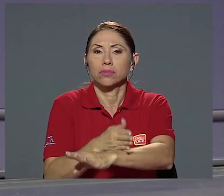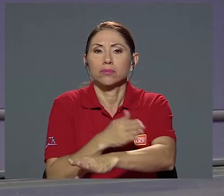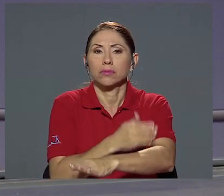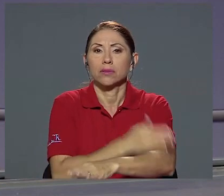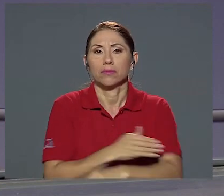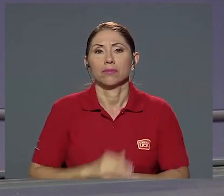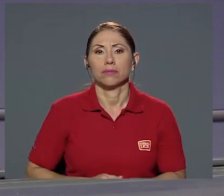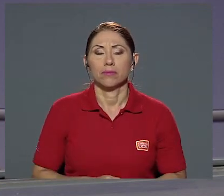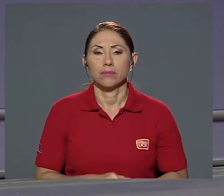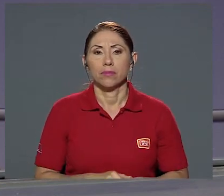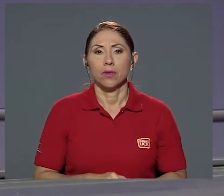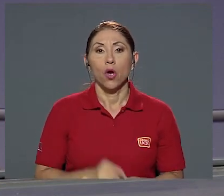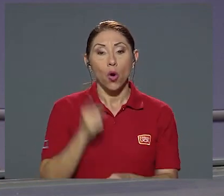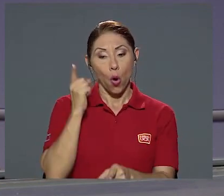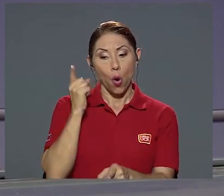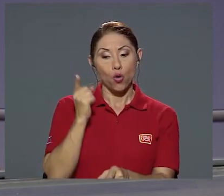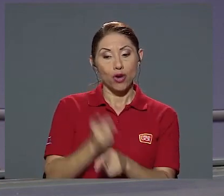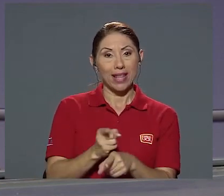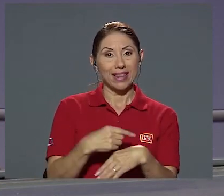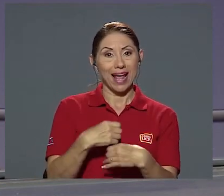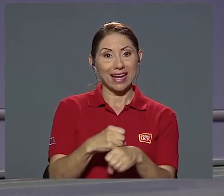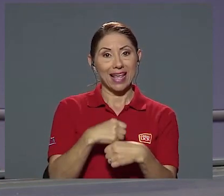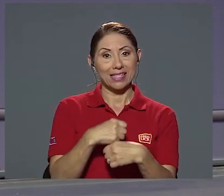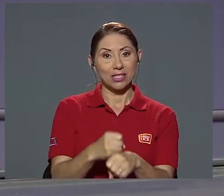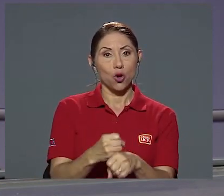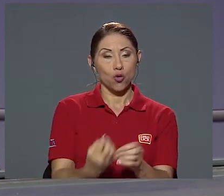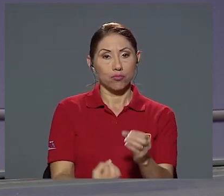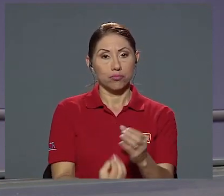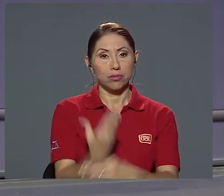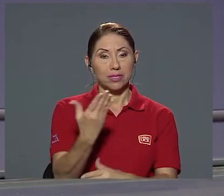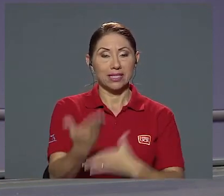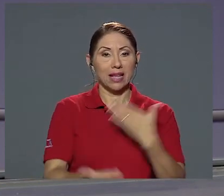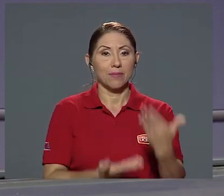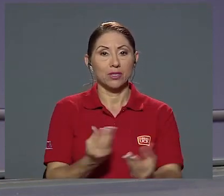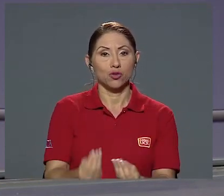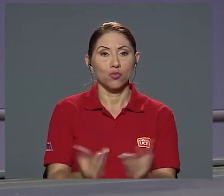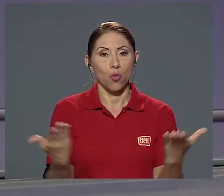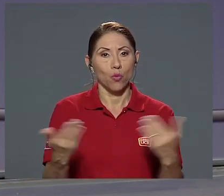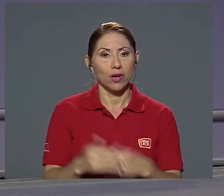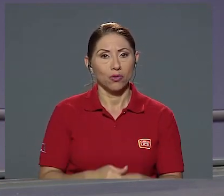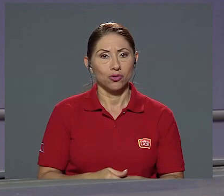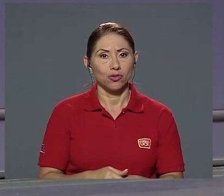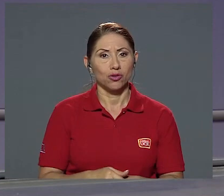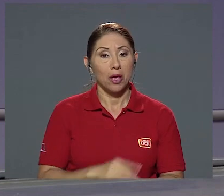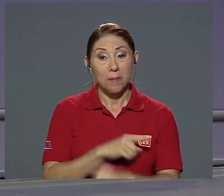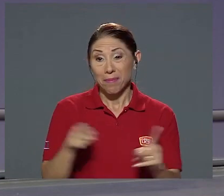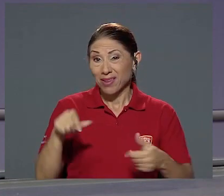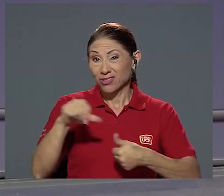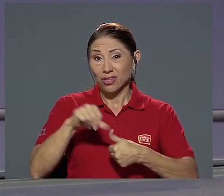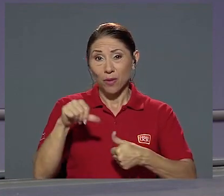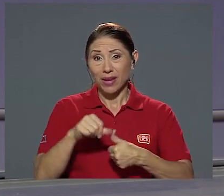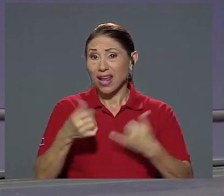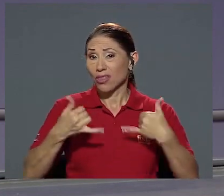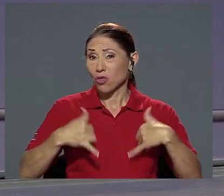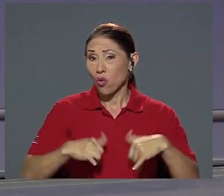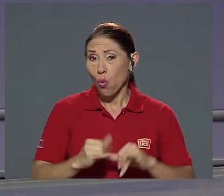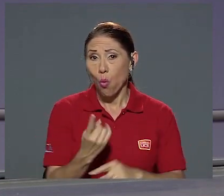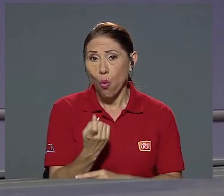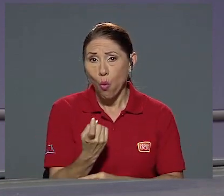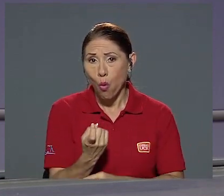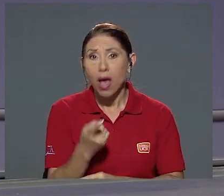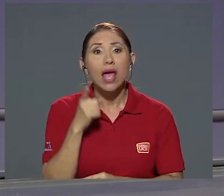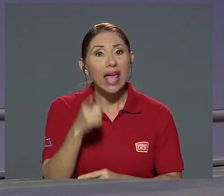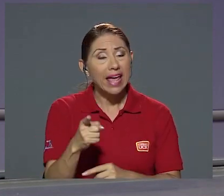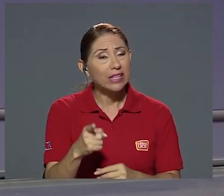una correcta creación de servicios públicos, y creo que eso en Centroamérica estamos todavía largo y eso afecta directamente a